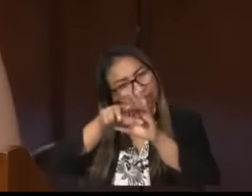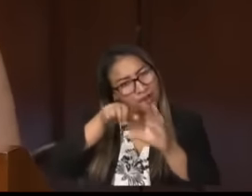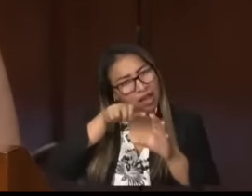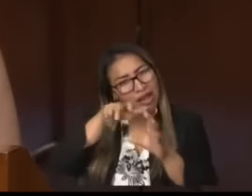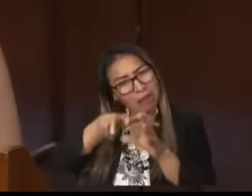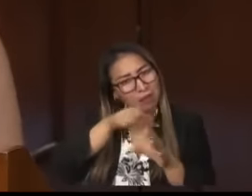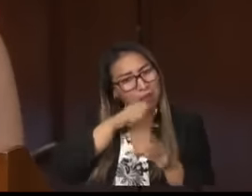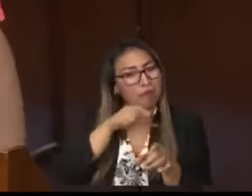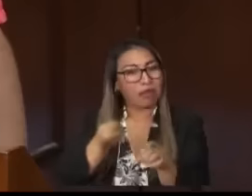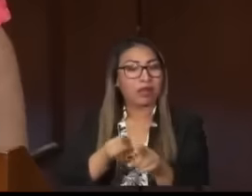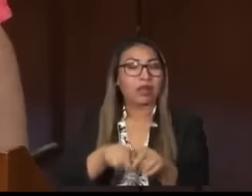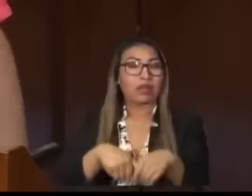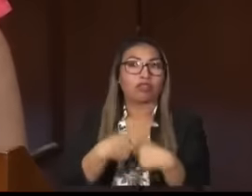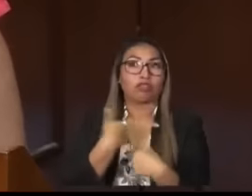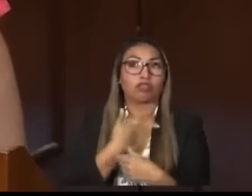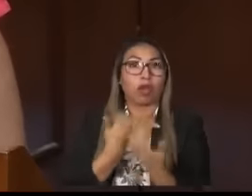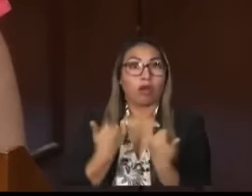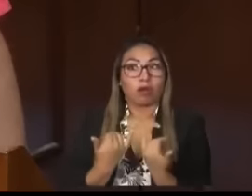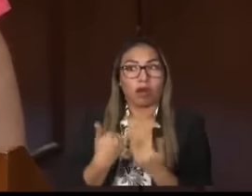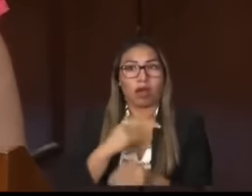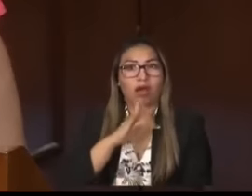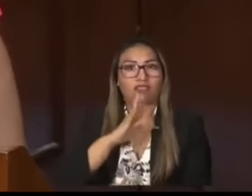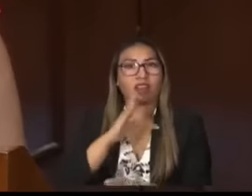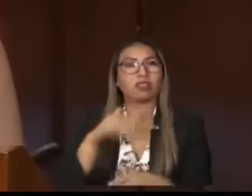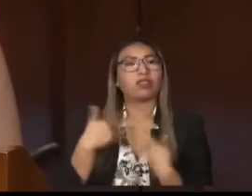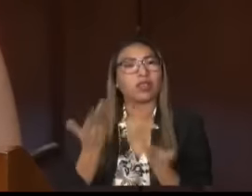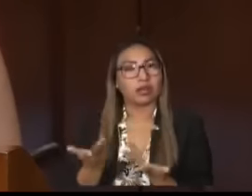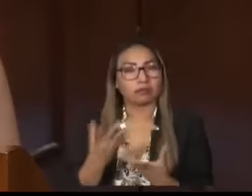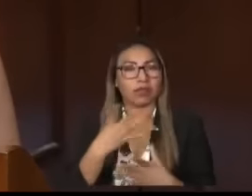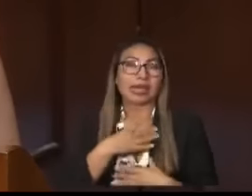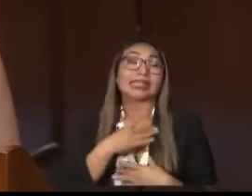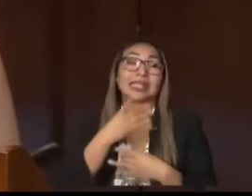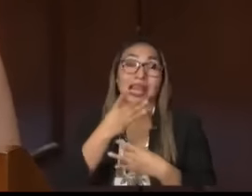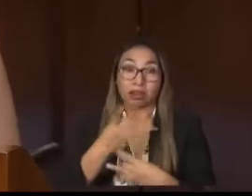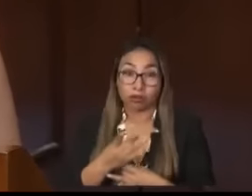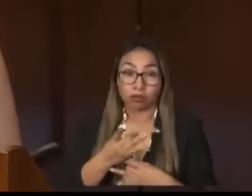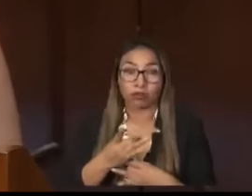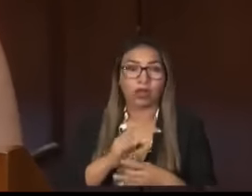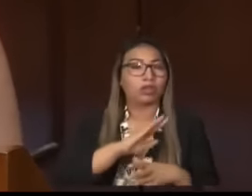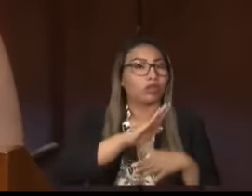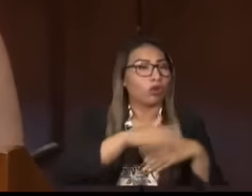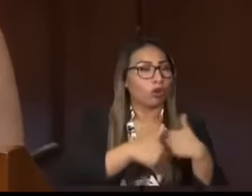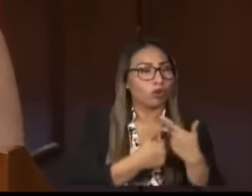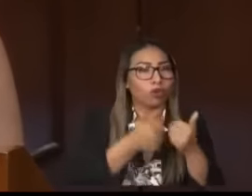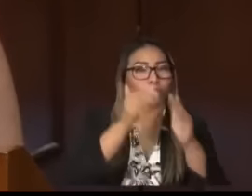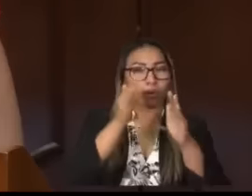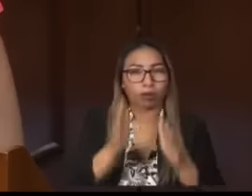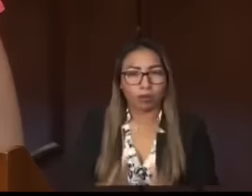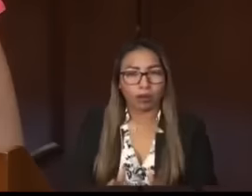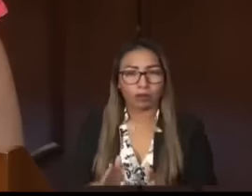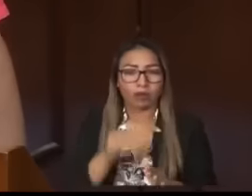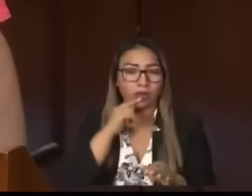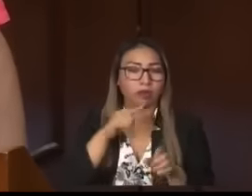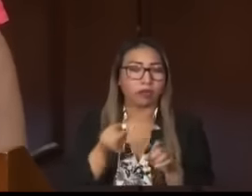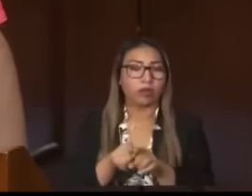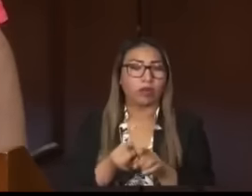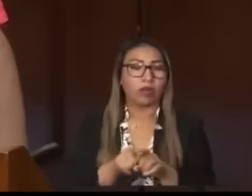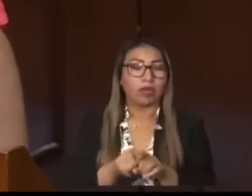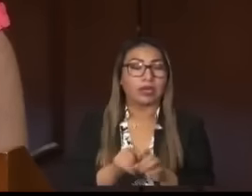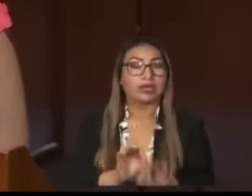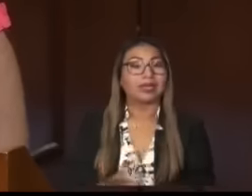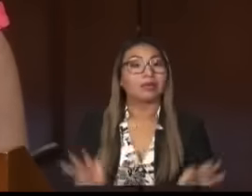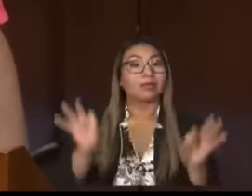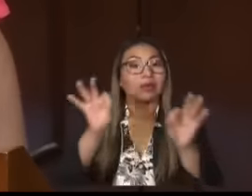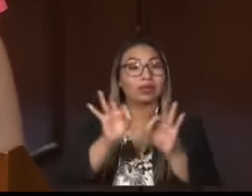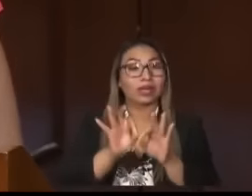Estamos hablando de la salud del pueblo. Estamos hablando de vida, de una situación que tiene que